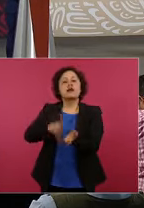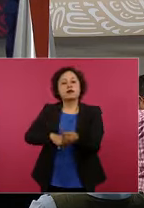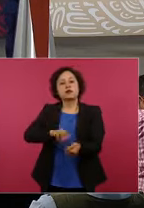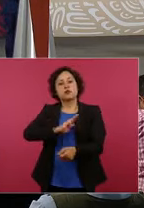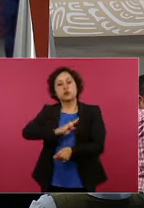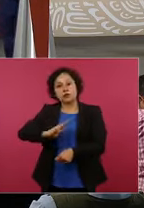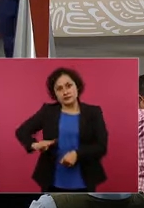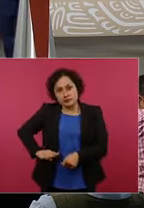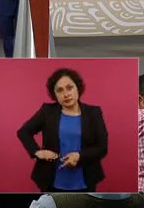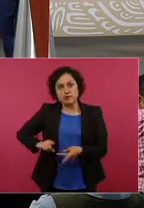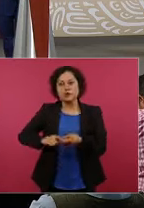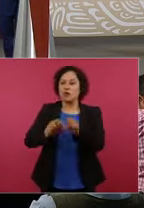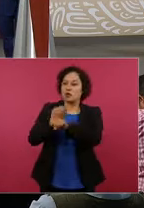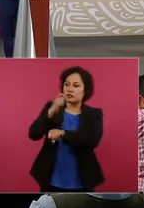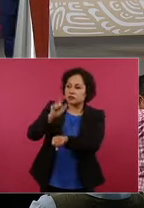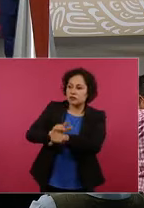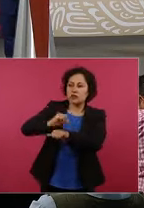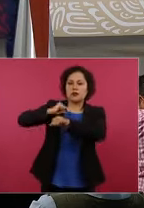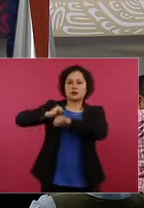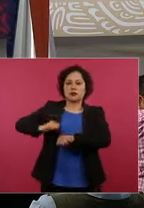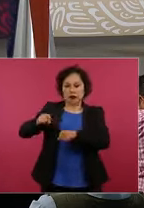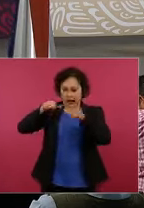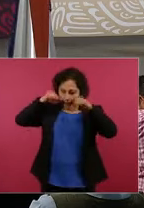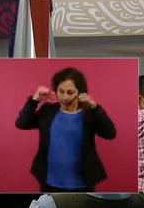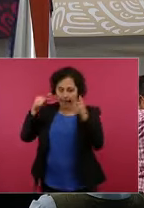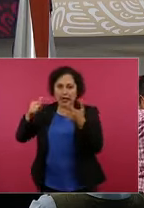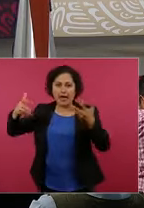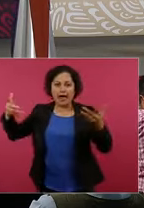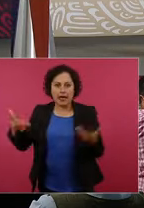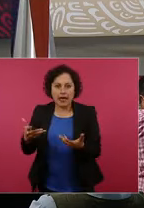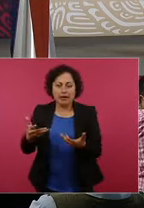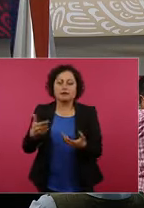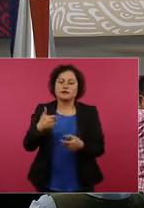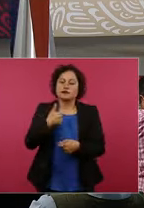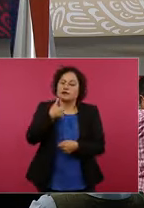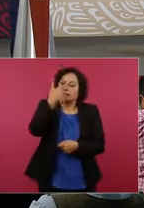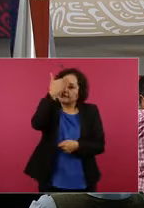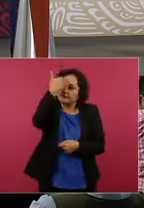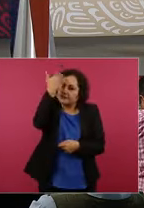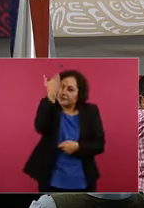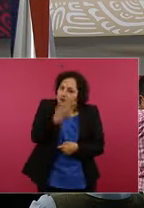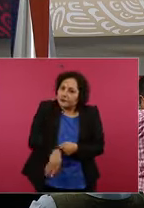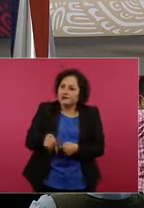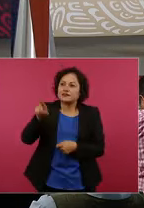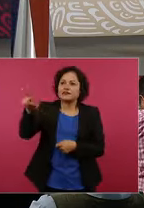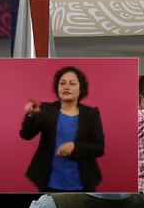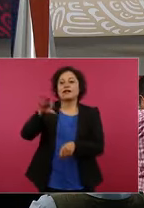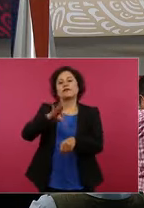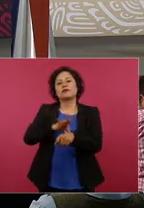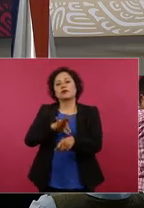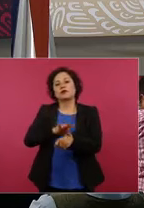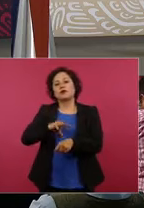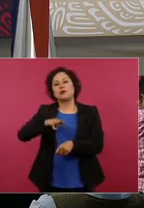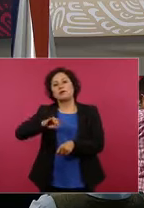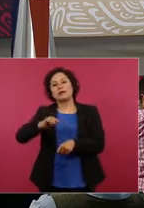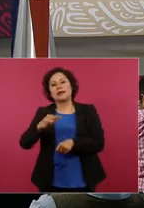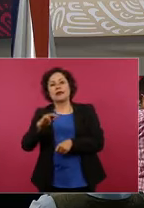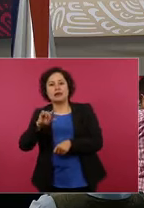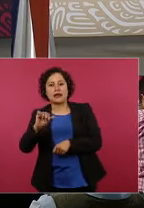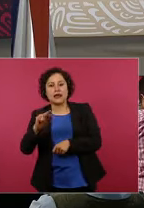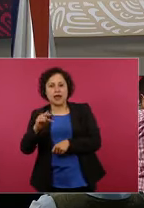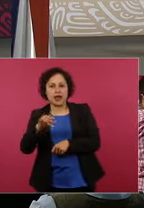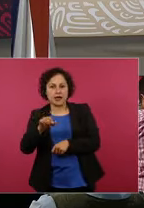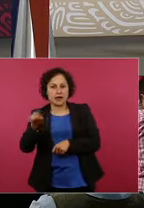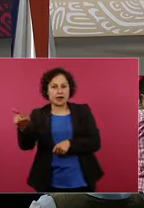algo. Yo sé y creo que en cuanto se entere el doctor Miguel Ángel Navarro, seguramente va a tomar medidas, y